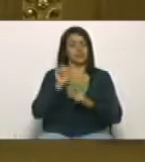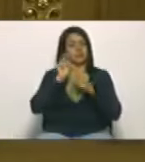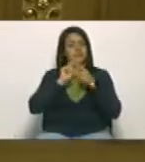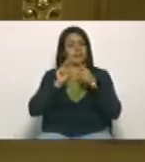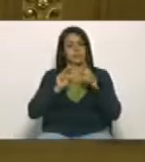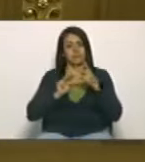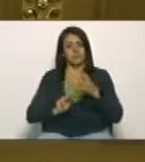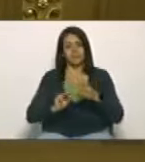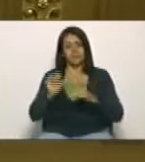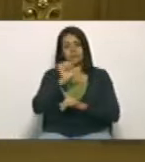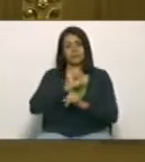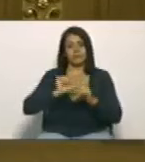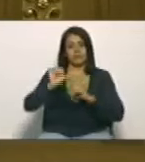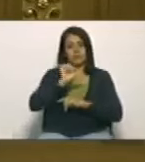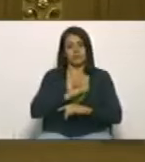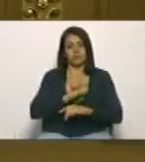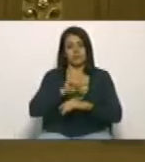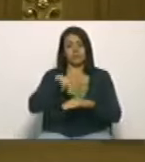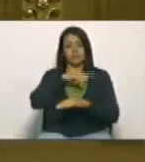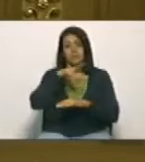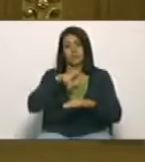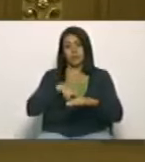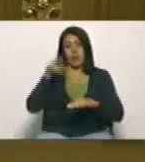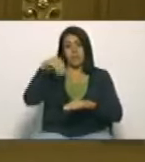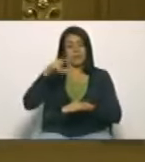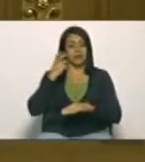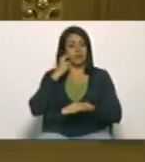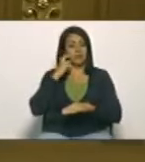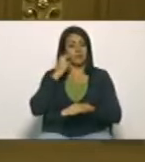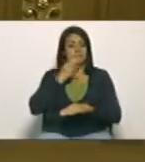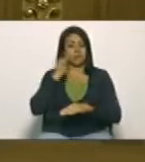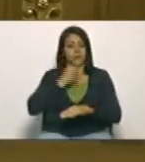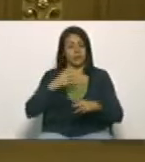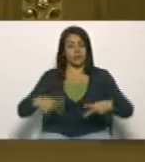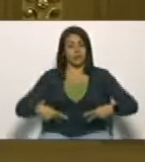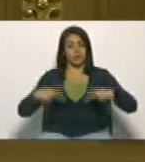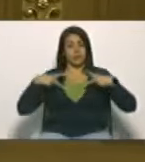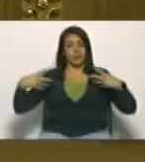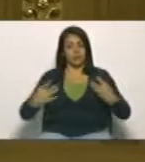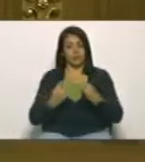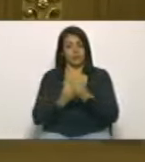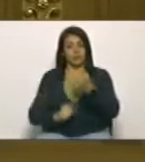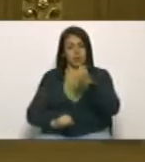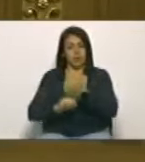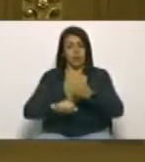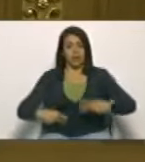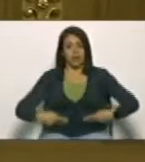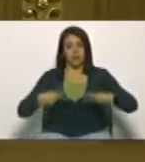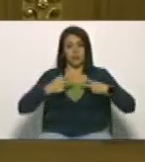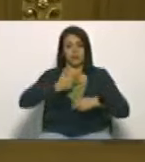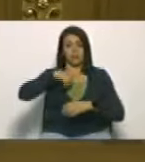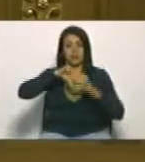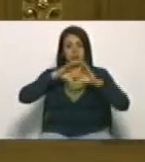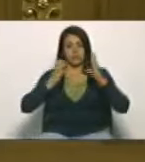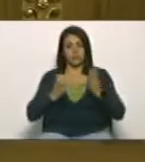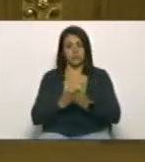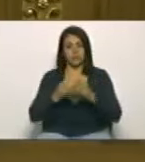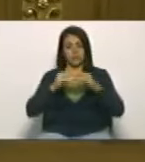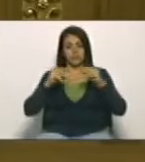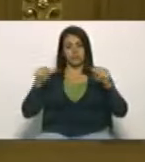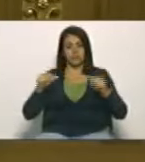naturales. Mientras más cultivos de cacao, más garantía de vida y estaríamos aportando más vida a nuestro planeta